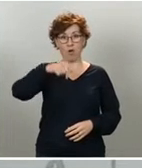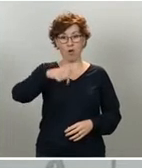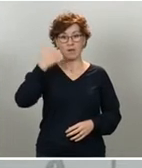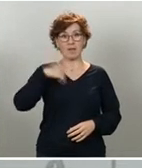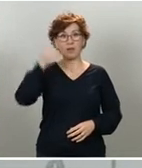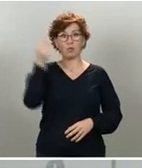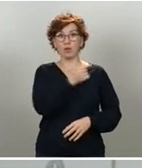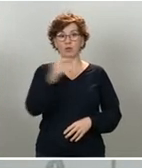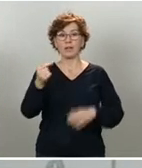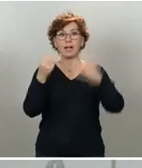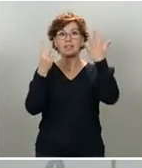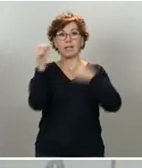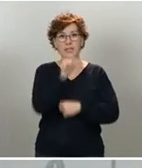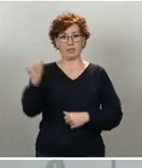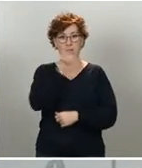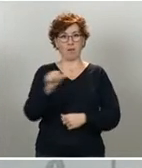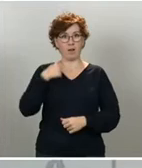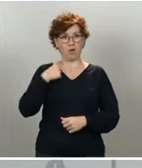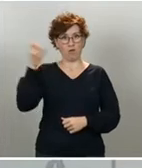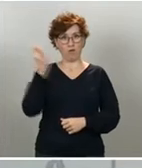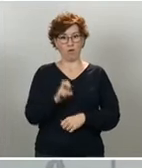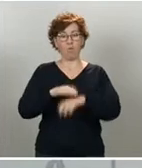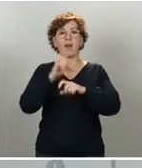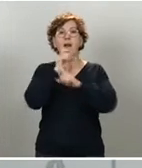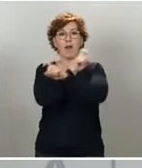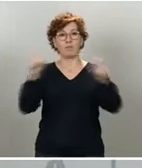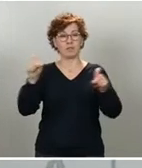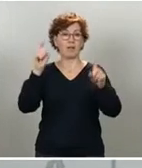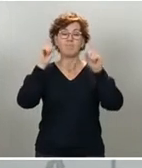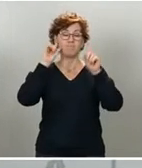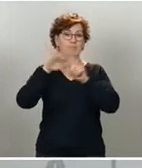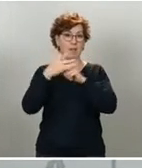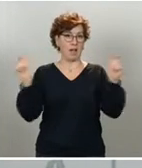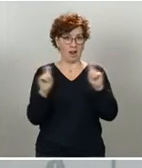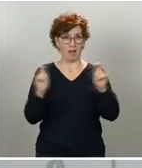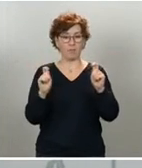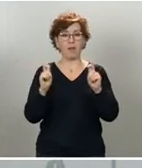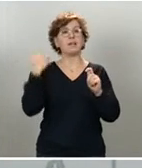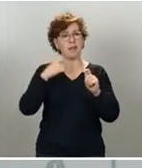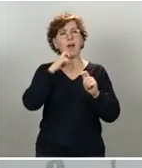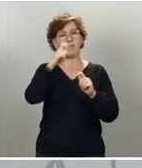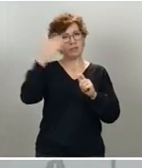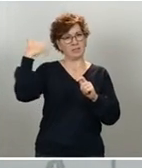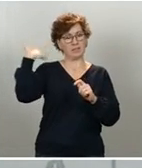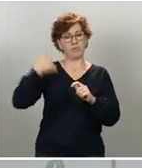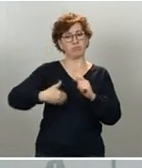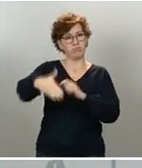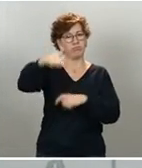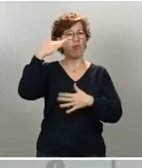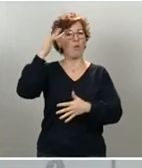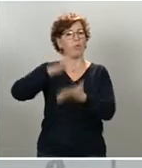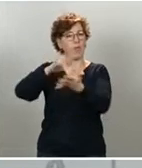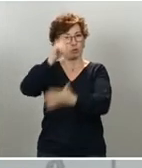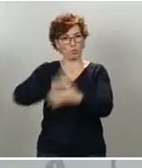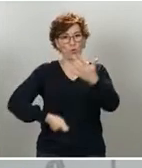comparecí para anunciar el estado de alarma. Adelanté entonces que se avecinaban días muy duros y pedí al conjunto de la sociedad